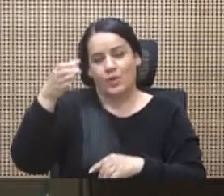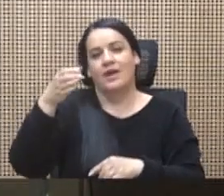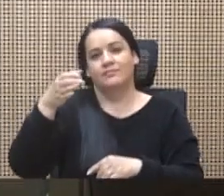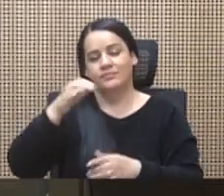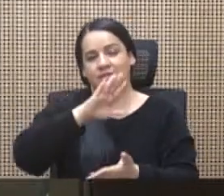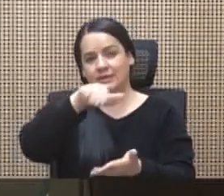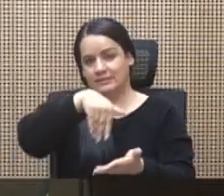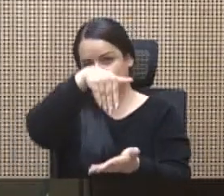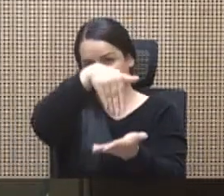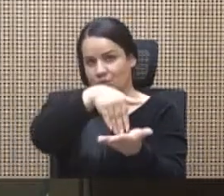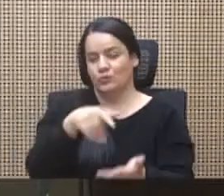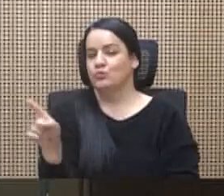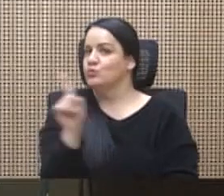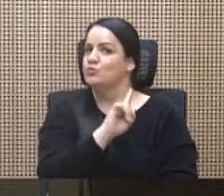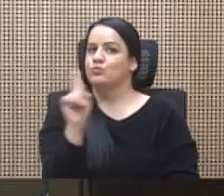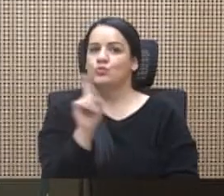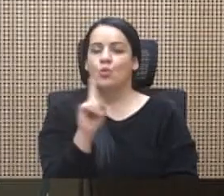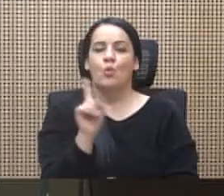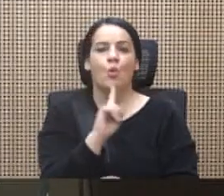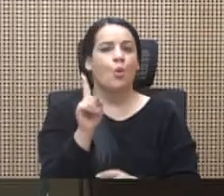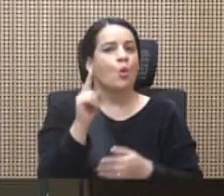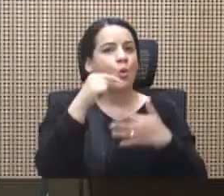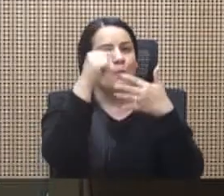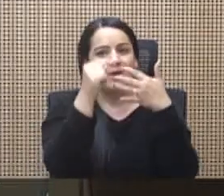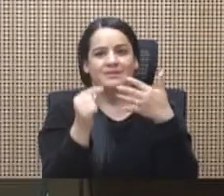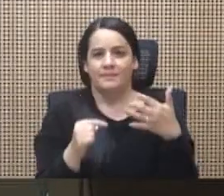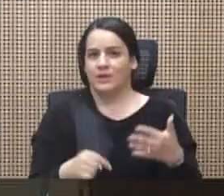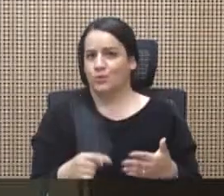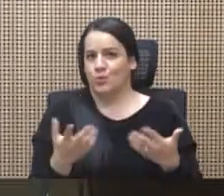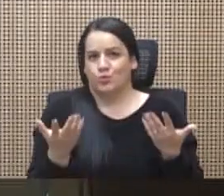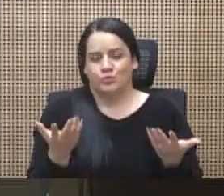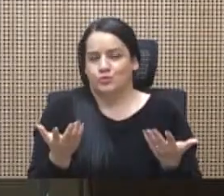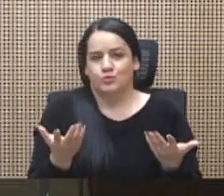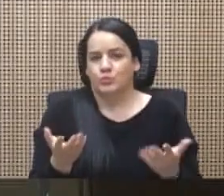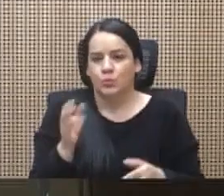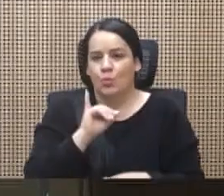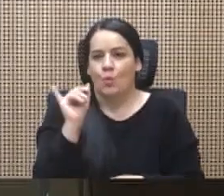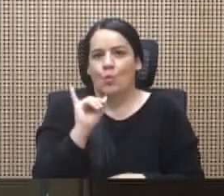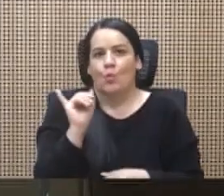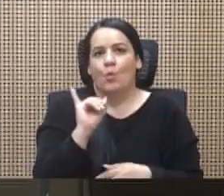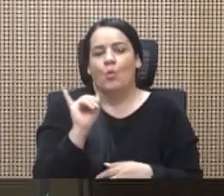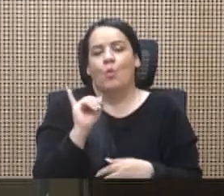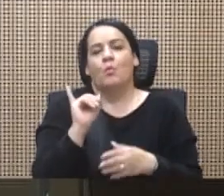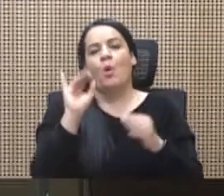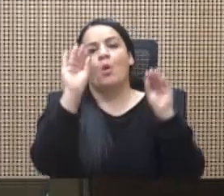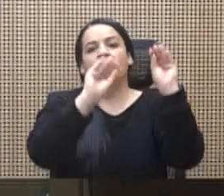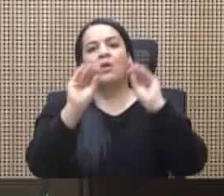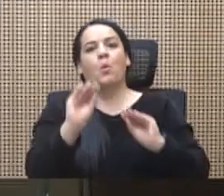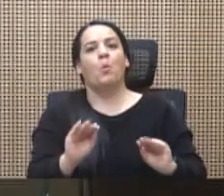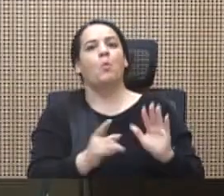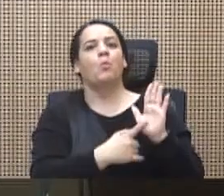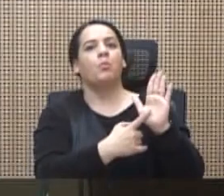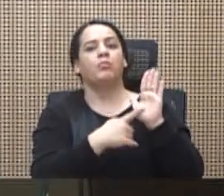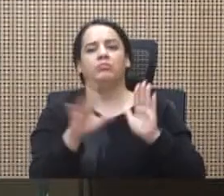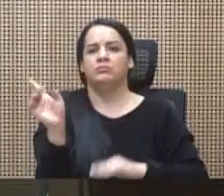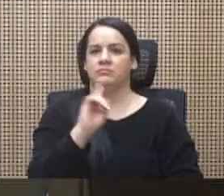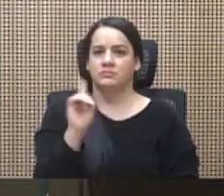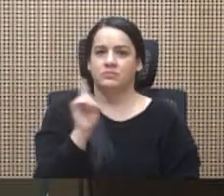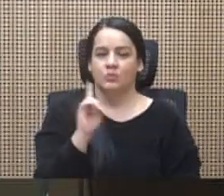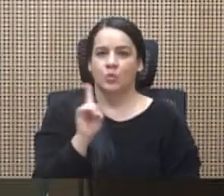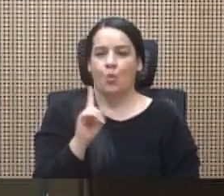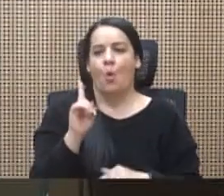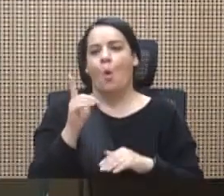no como aspectos como aspectos decorativos no como aspectos